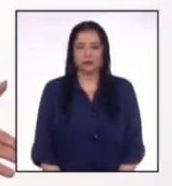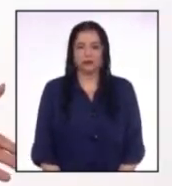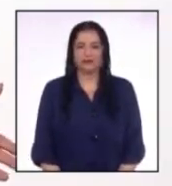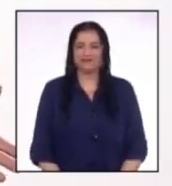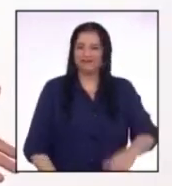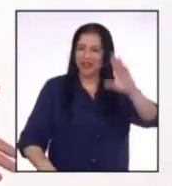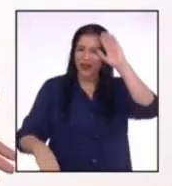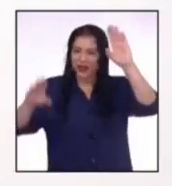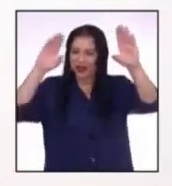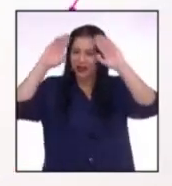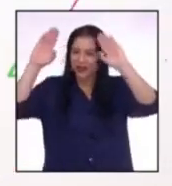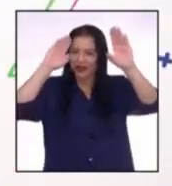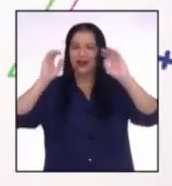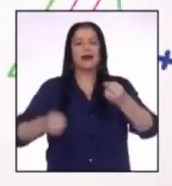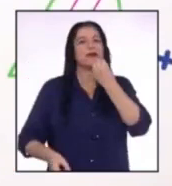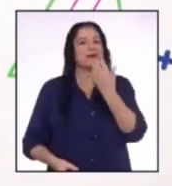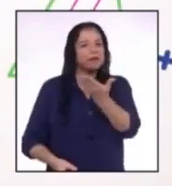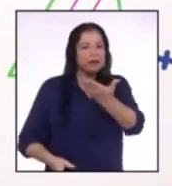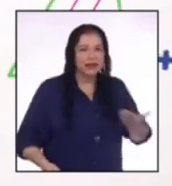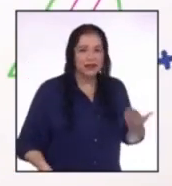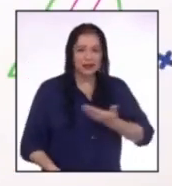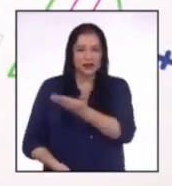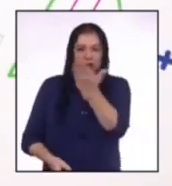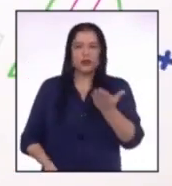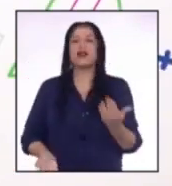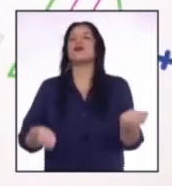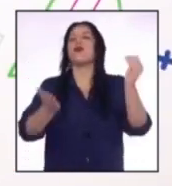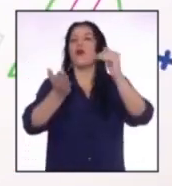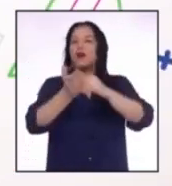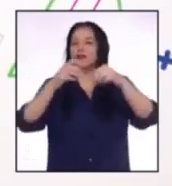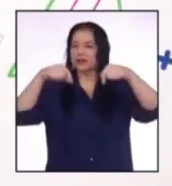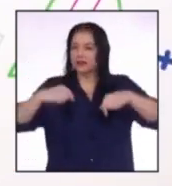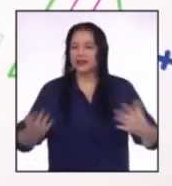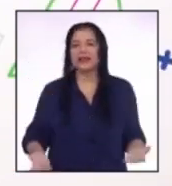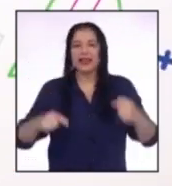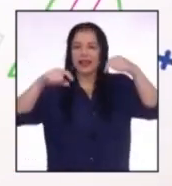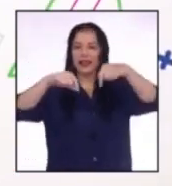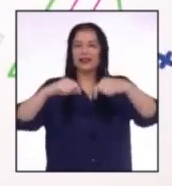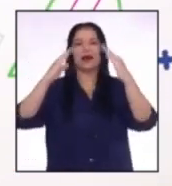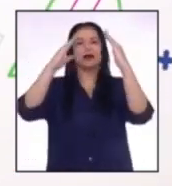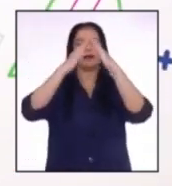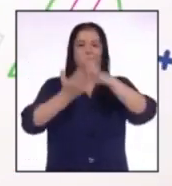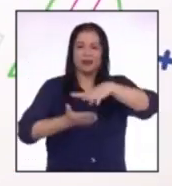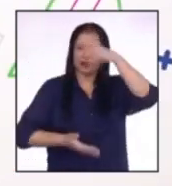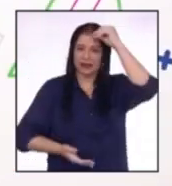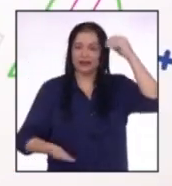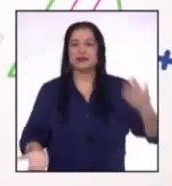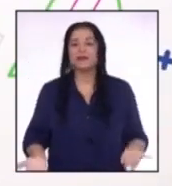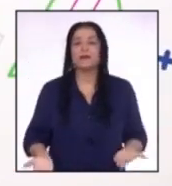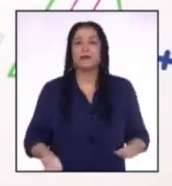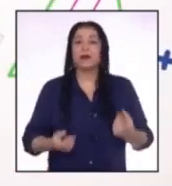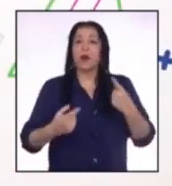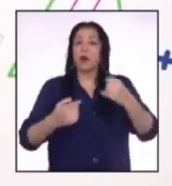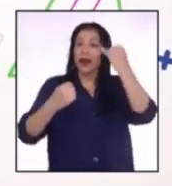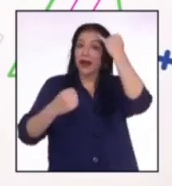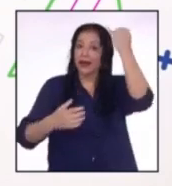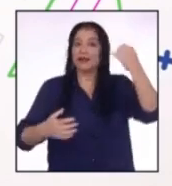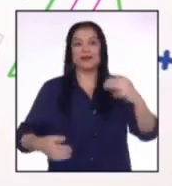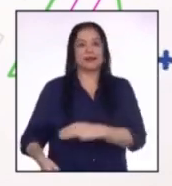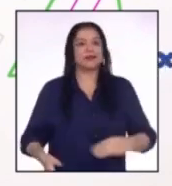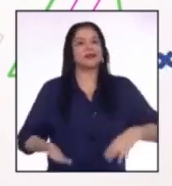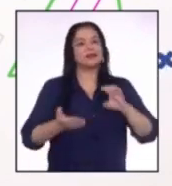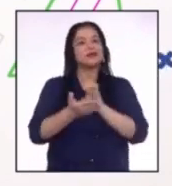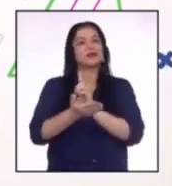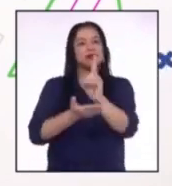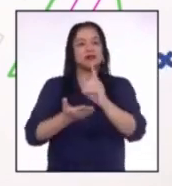hola hola bienvenidas y bienvenidos una vez más esto es aprendo en casa una iniciativa